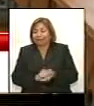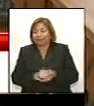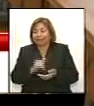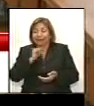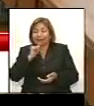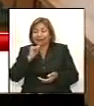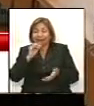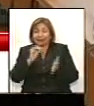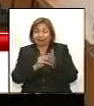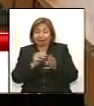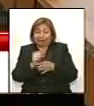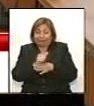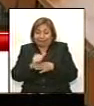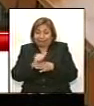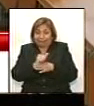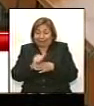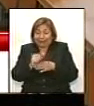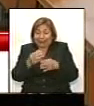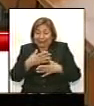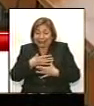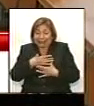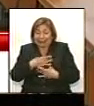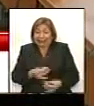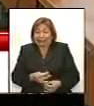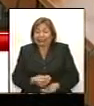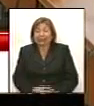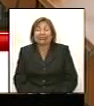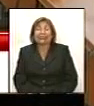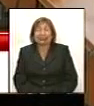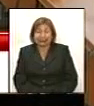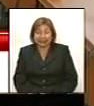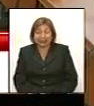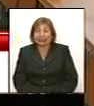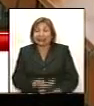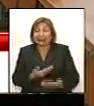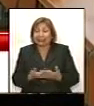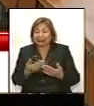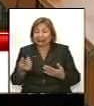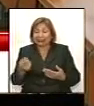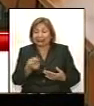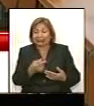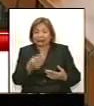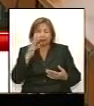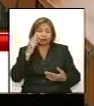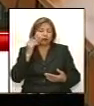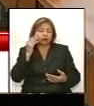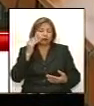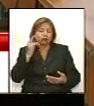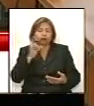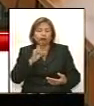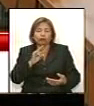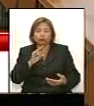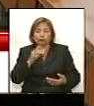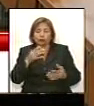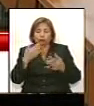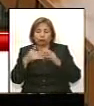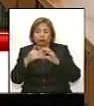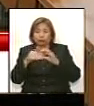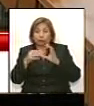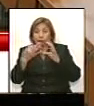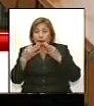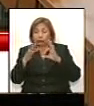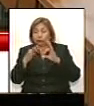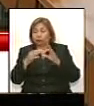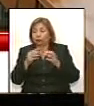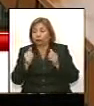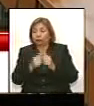como tareas que me parece interesante. Uno de ellos es el de la experiencia de usuario de la plataforma